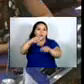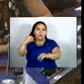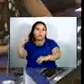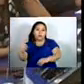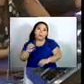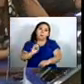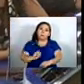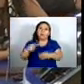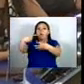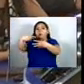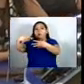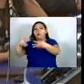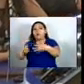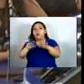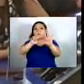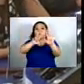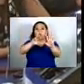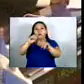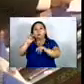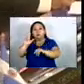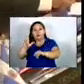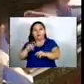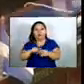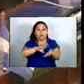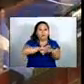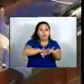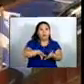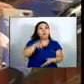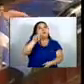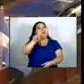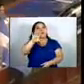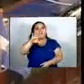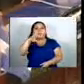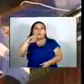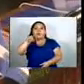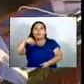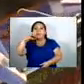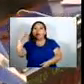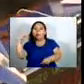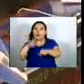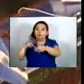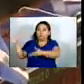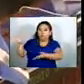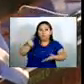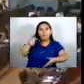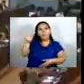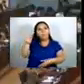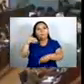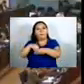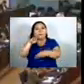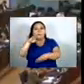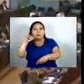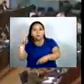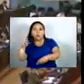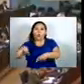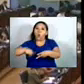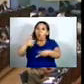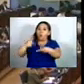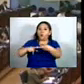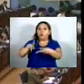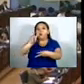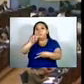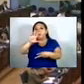803, uno por 50 millones de dólares provenientes del Banco Centroamericano de Integración Económica y otro por 250